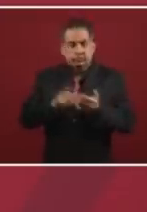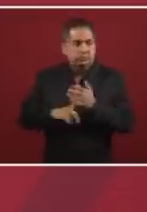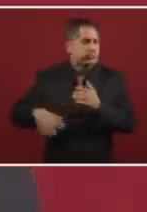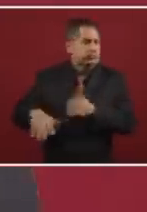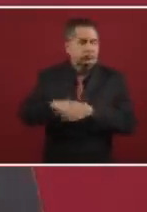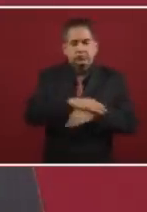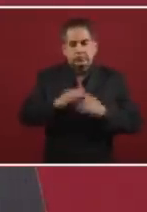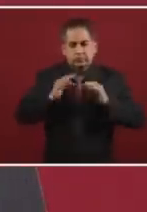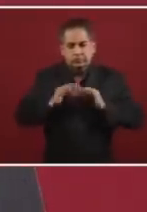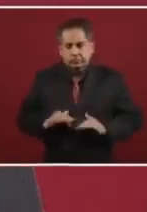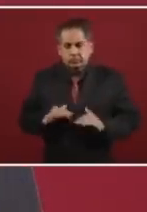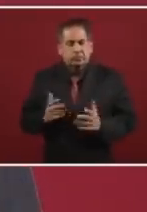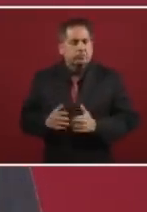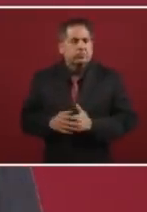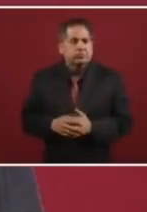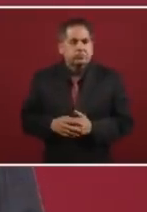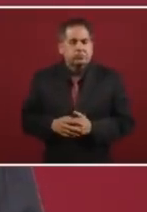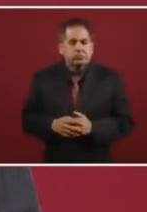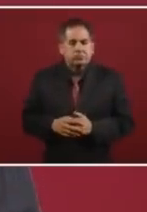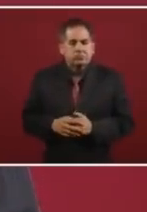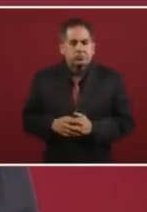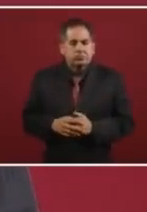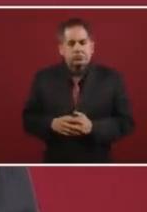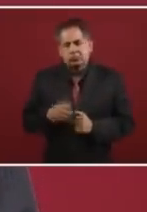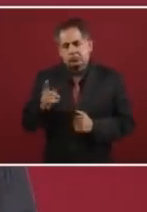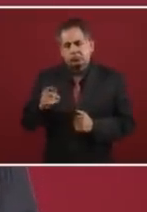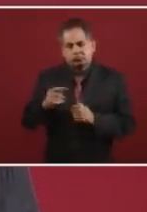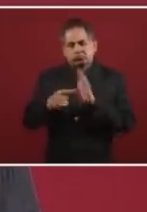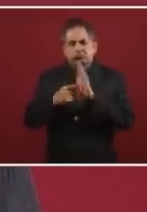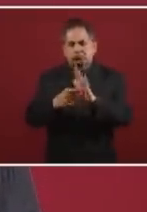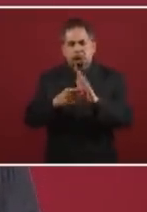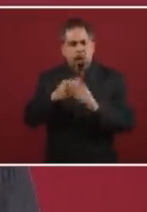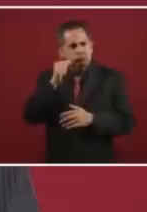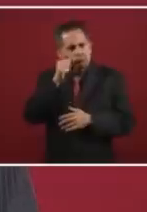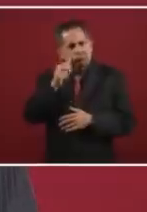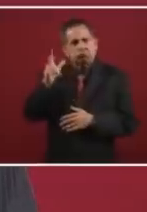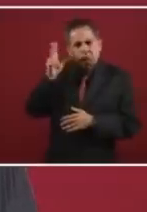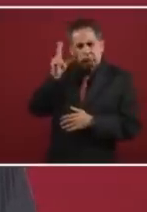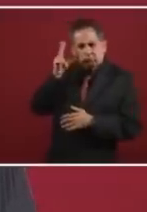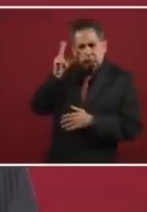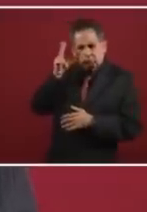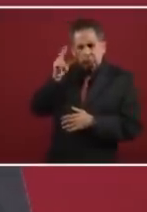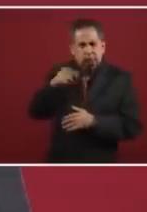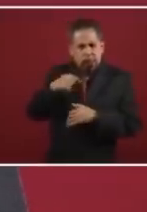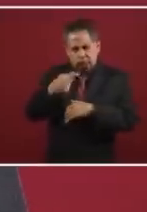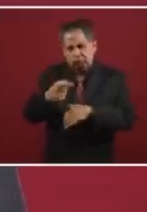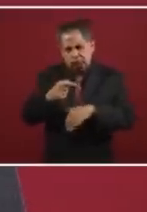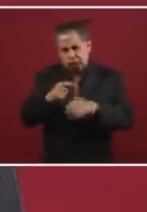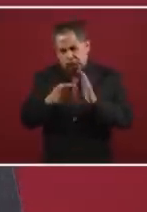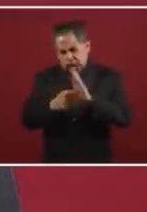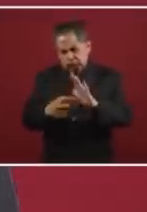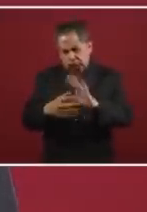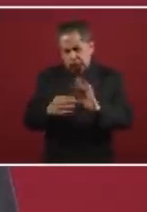la tranquilidad y lo expusimos santiago con